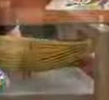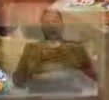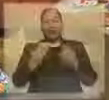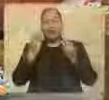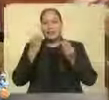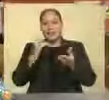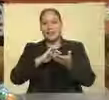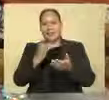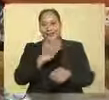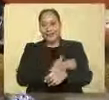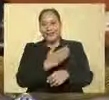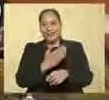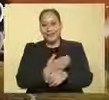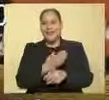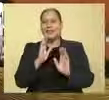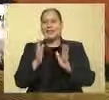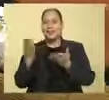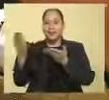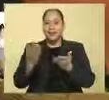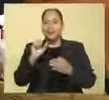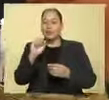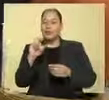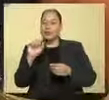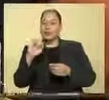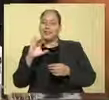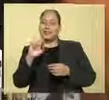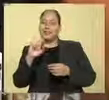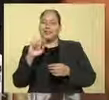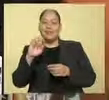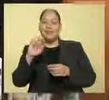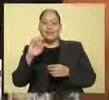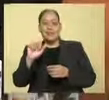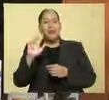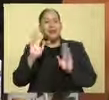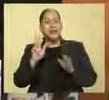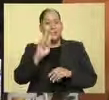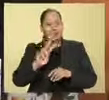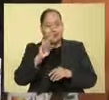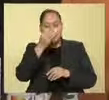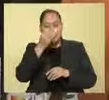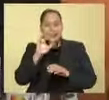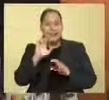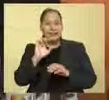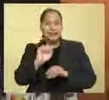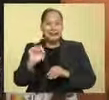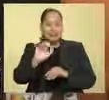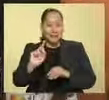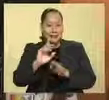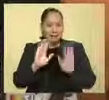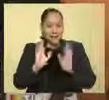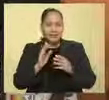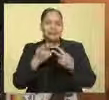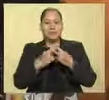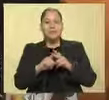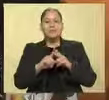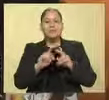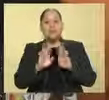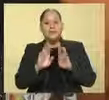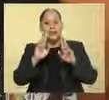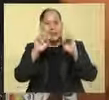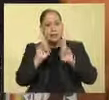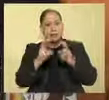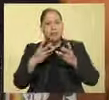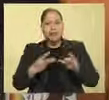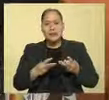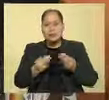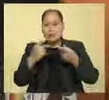Muchas gracias, compañeros. Ya está con nosotros Susy Castanera en este viernes, ya casi fin de semana. Y bueno, pues el tema de hoy es lo que gastan